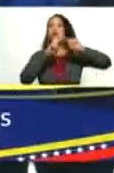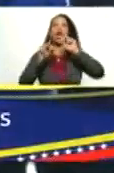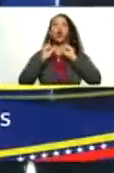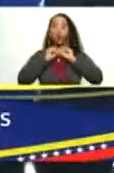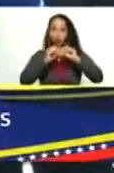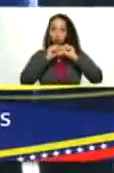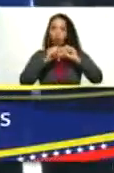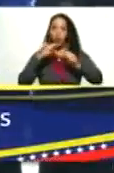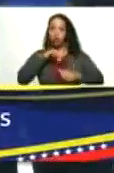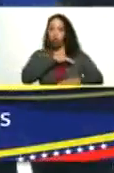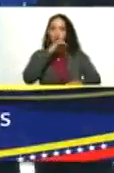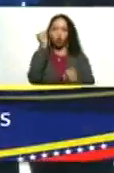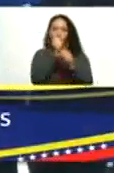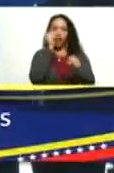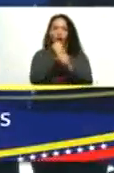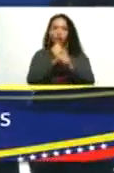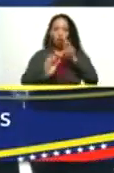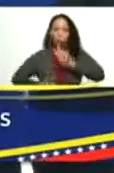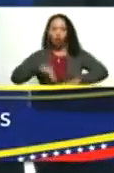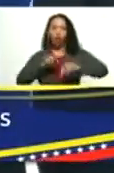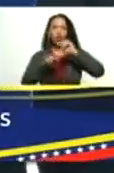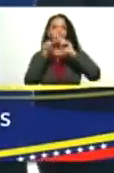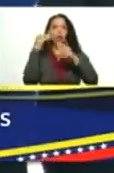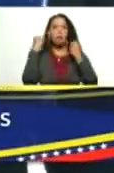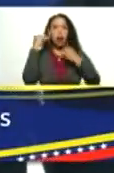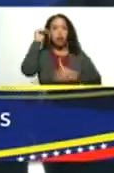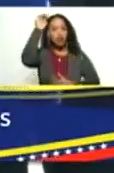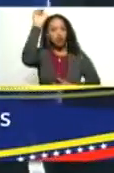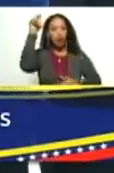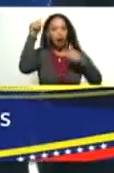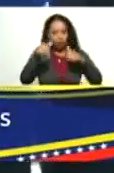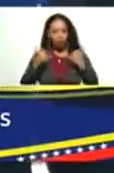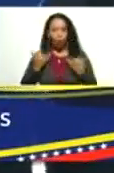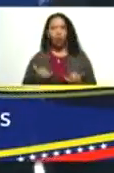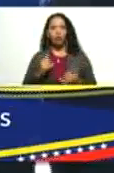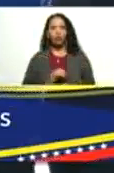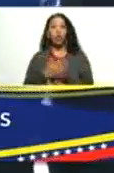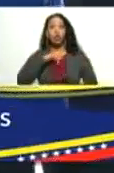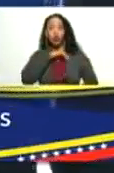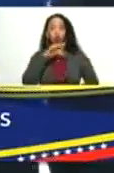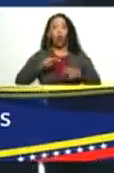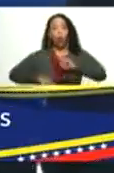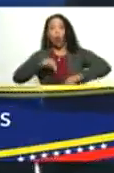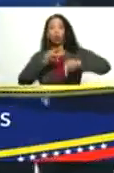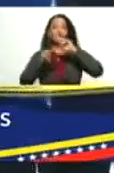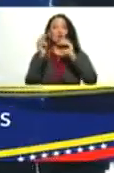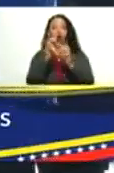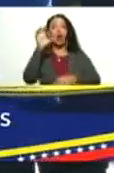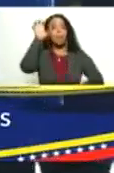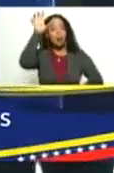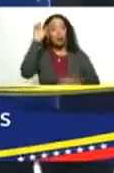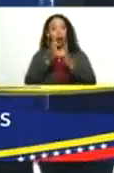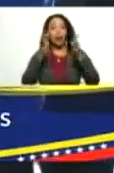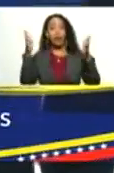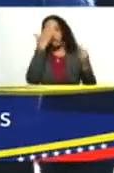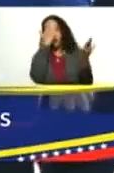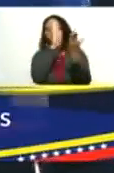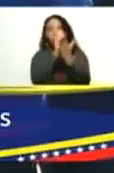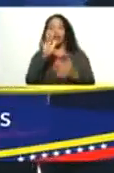seguir construyendo de aquí en adelante, siempre. Aquí y ahora estamos construyendo el sueño de la patria grande,